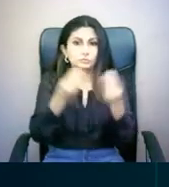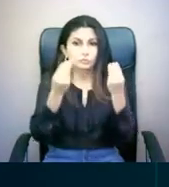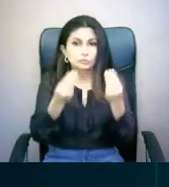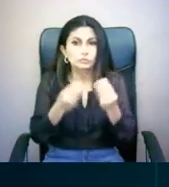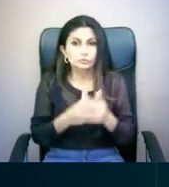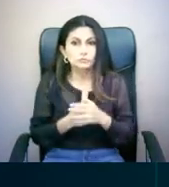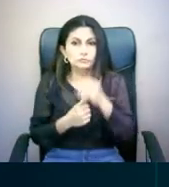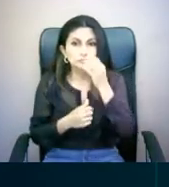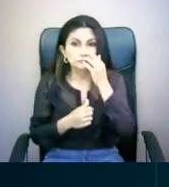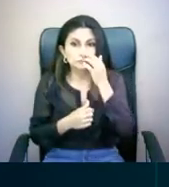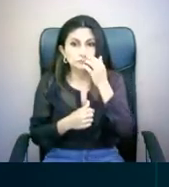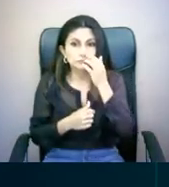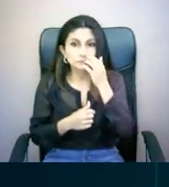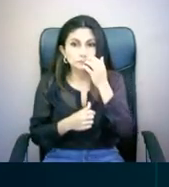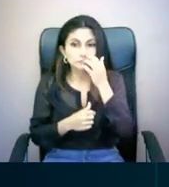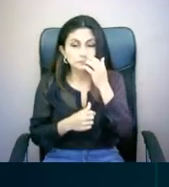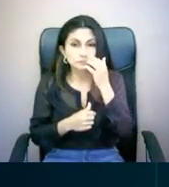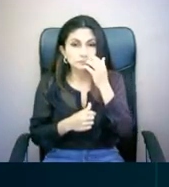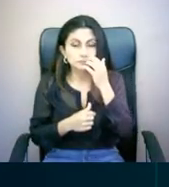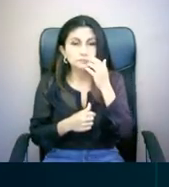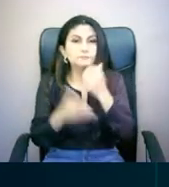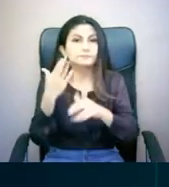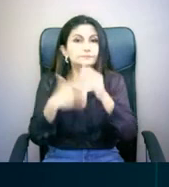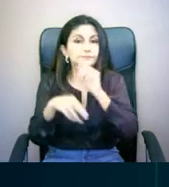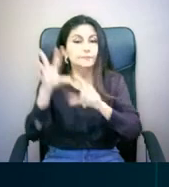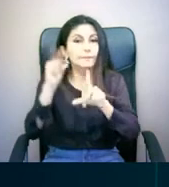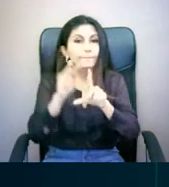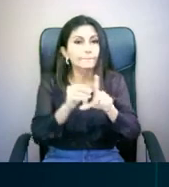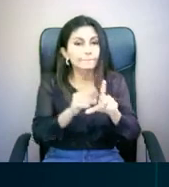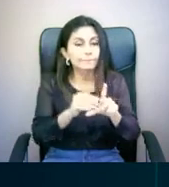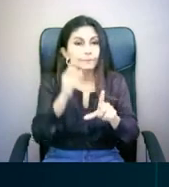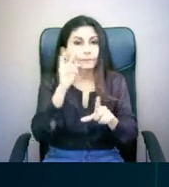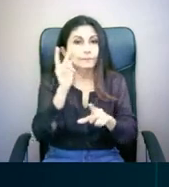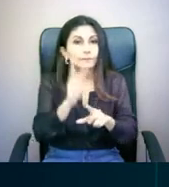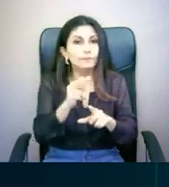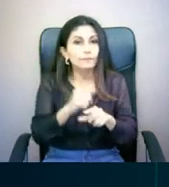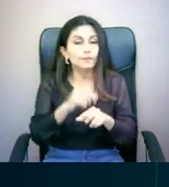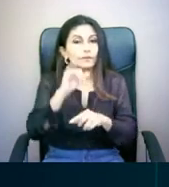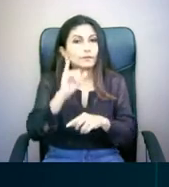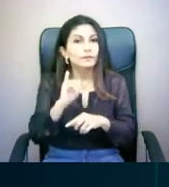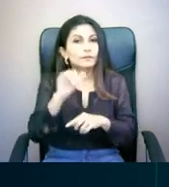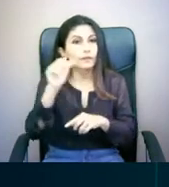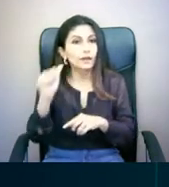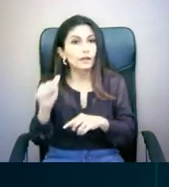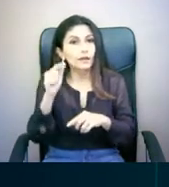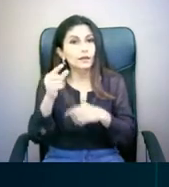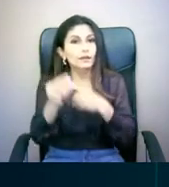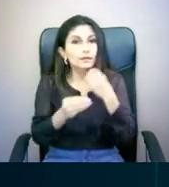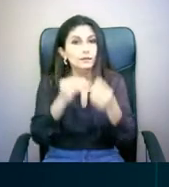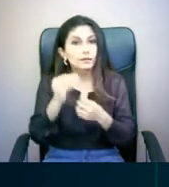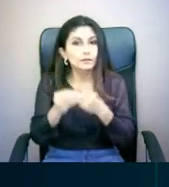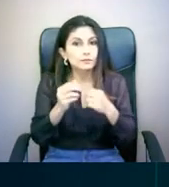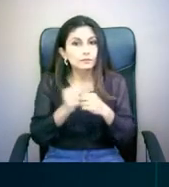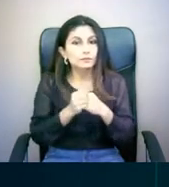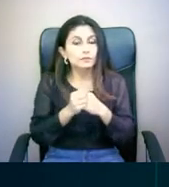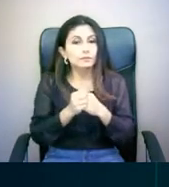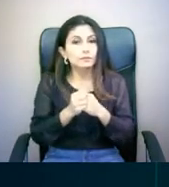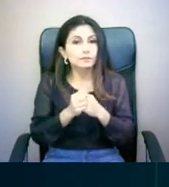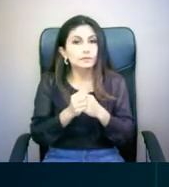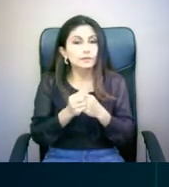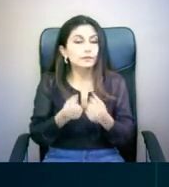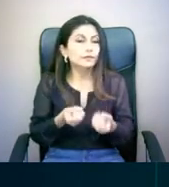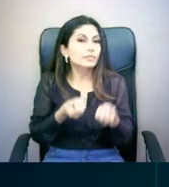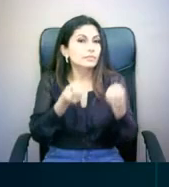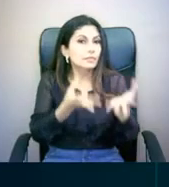entramos ya a la diapositiva. Aquí vamos a la diapositiva entonces de cómo la inteligencia artificial nos iba, digamos, a aportar en la solución